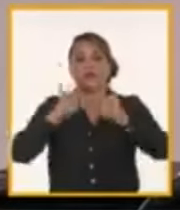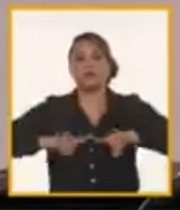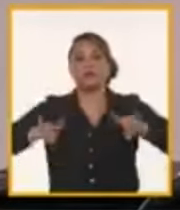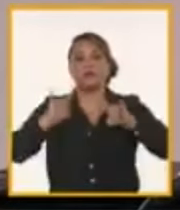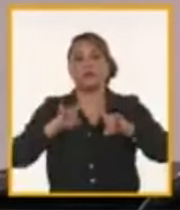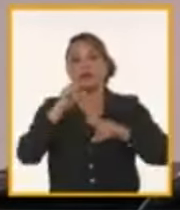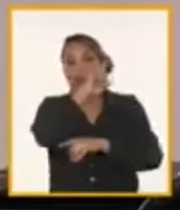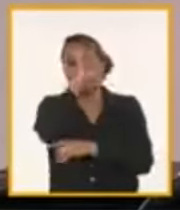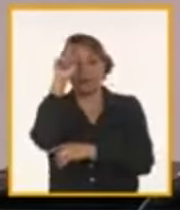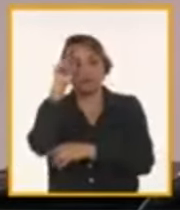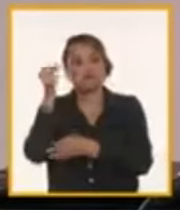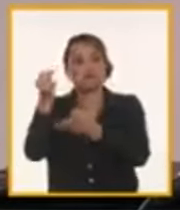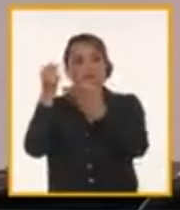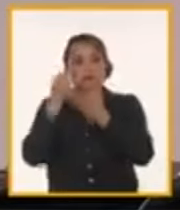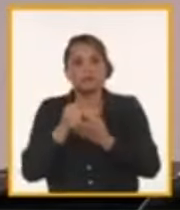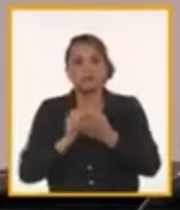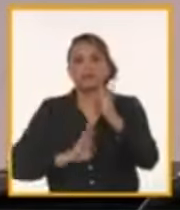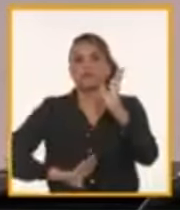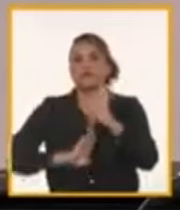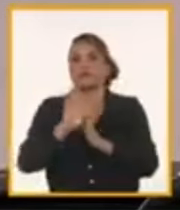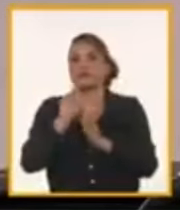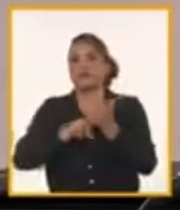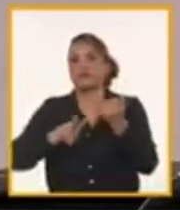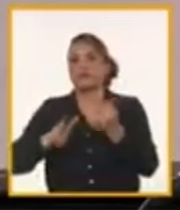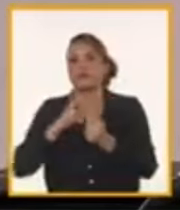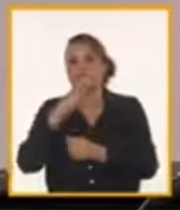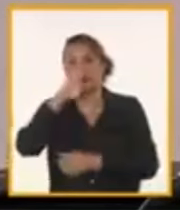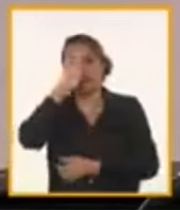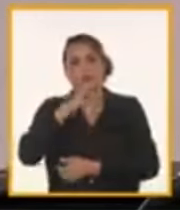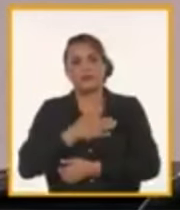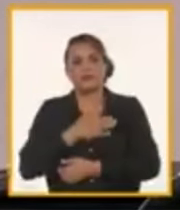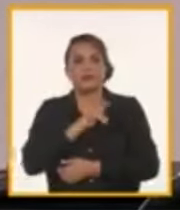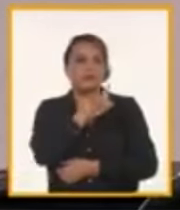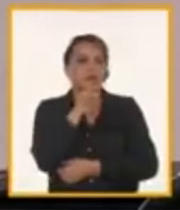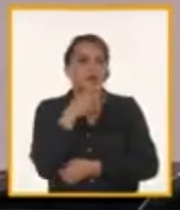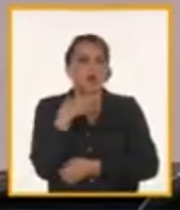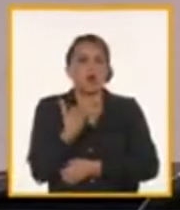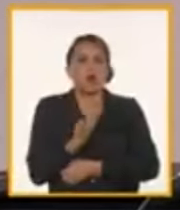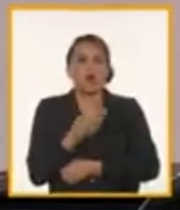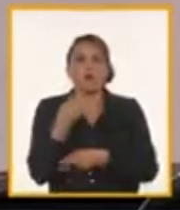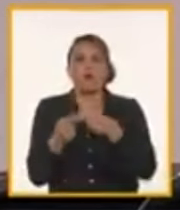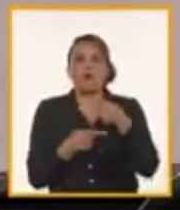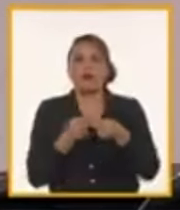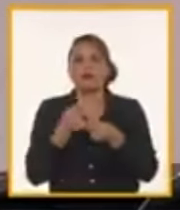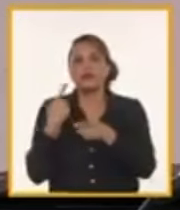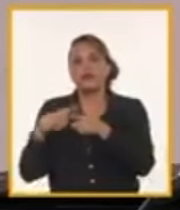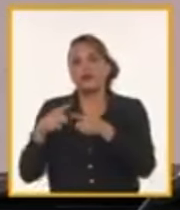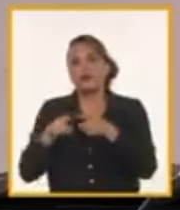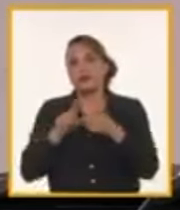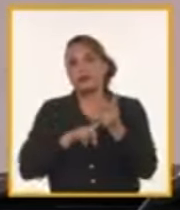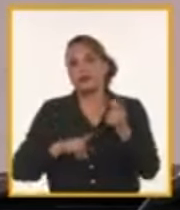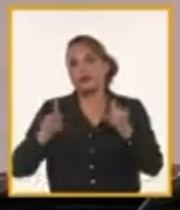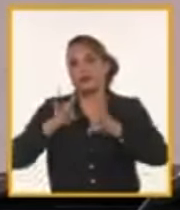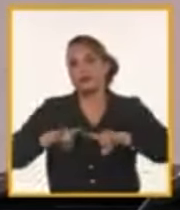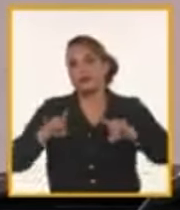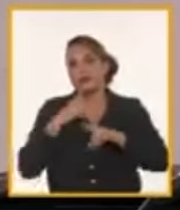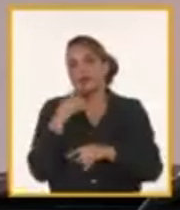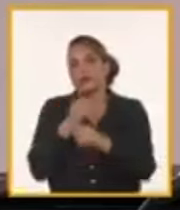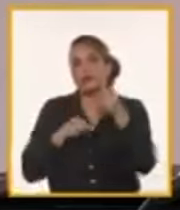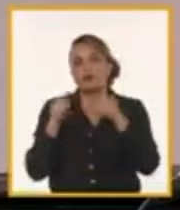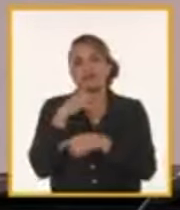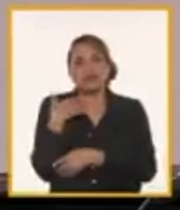desarrollo de esa provincia central del país cómo lo hacen el resto de las instituciones universitarias que es cómo se prioriza doctora